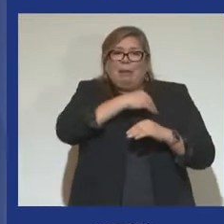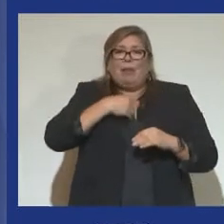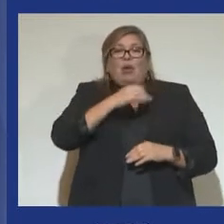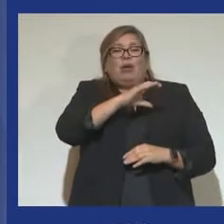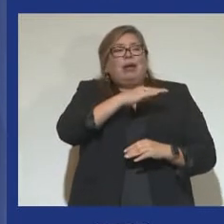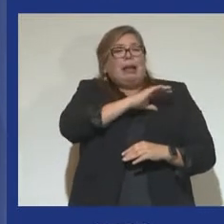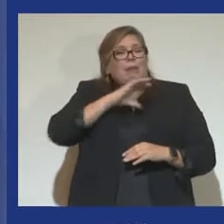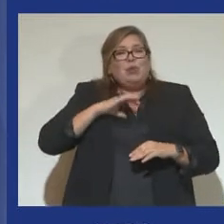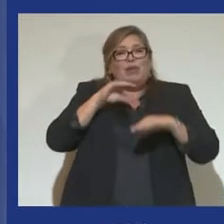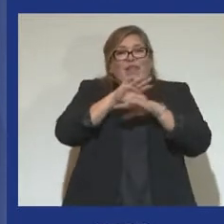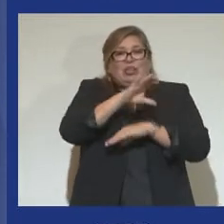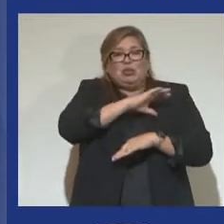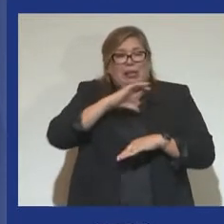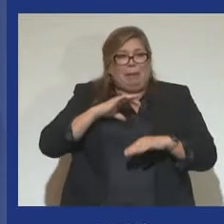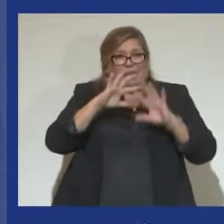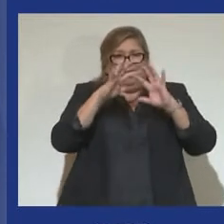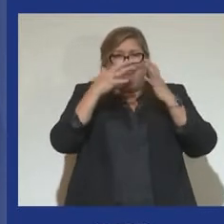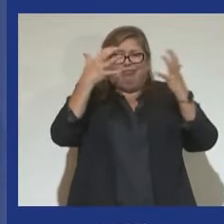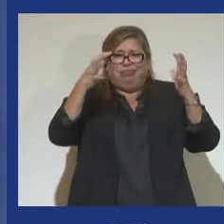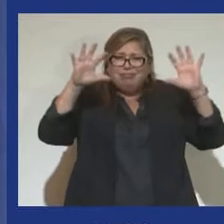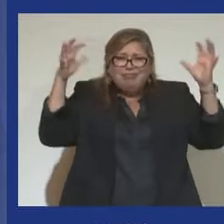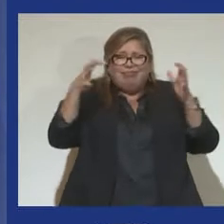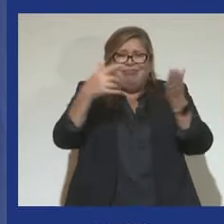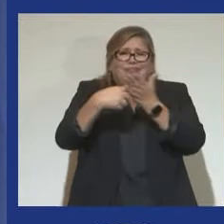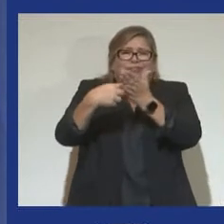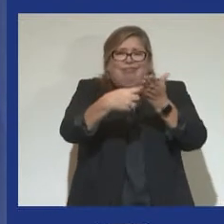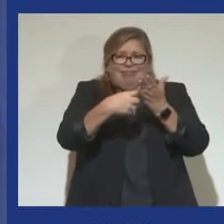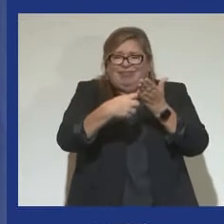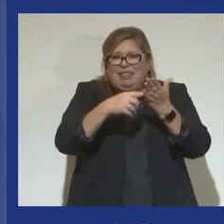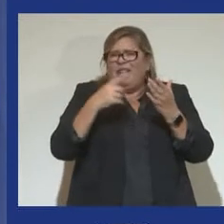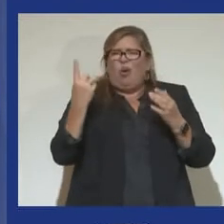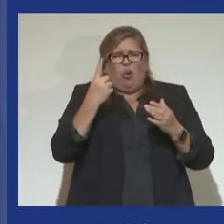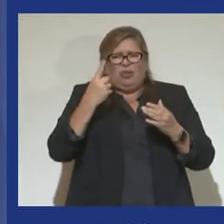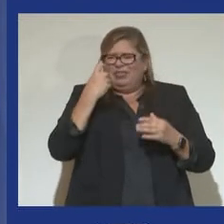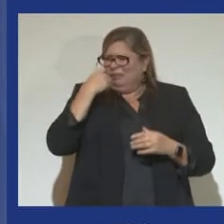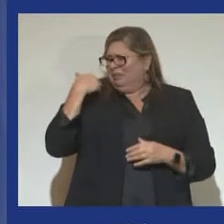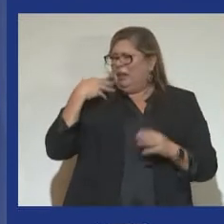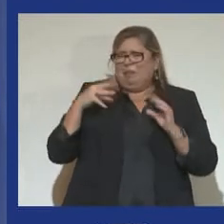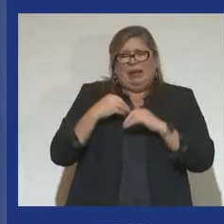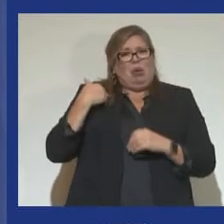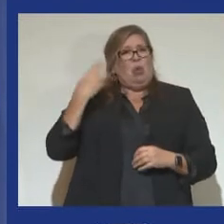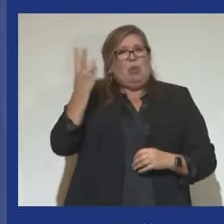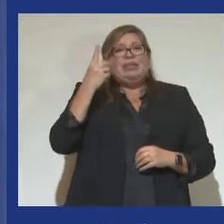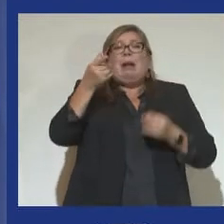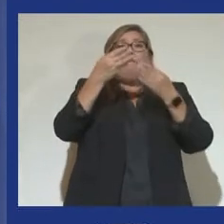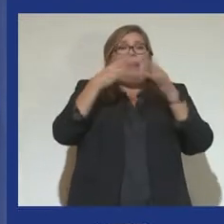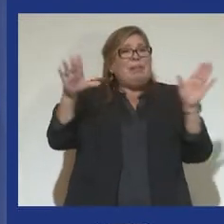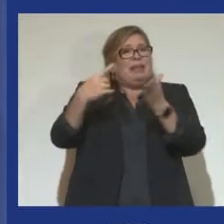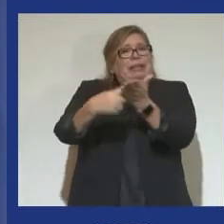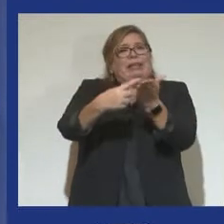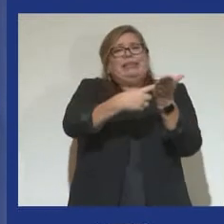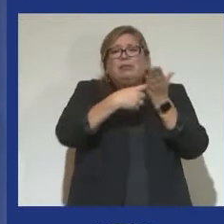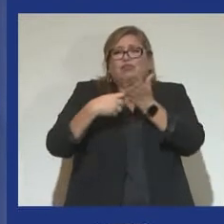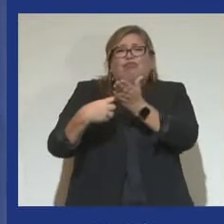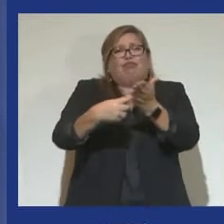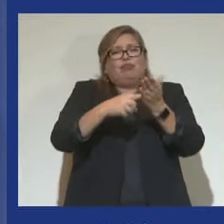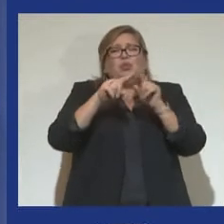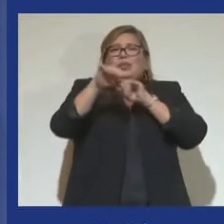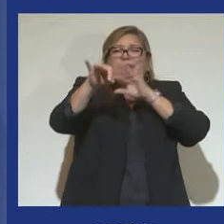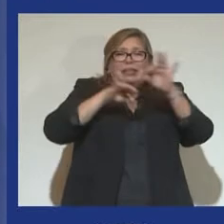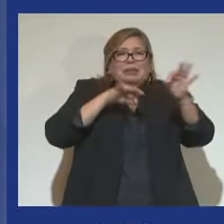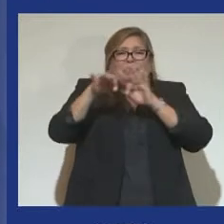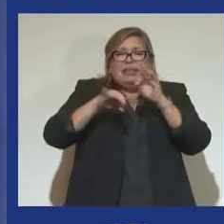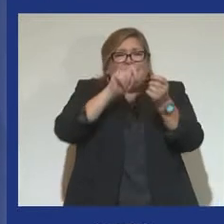consejeros comunitarios se reúnen de manera consistente se reunieron el miércoles y están en discusiones públicas para crear en